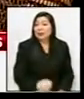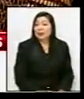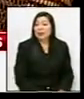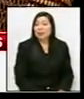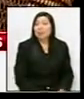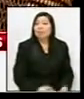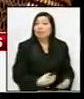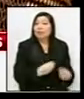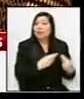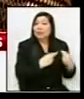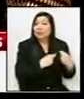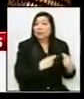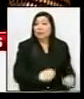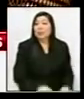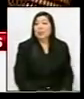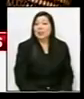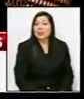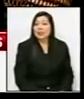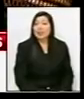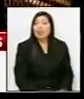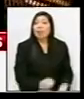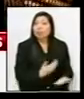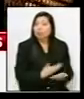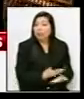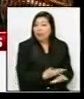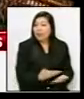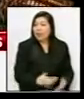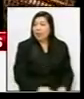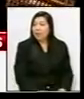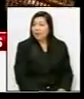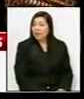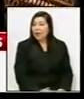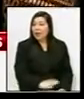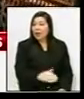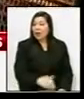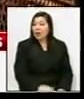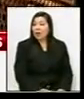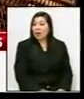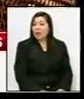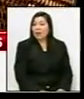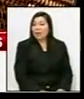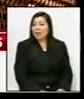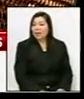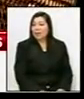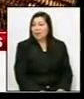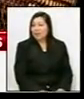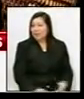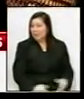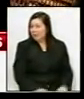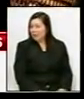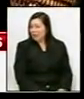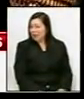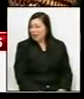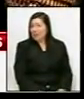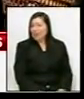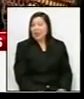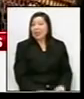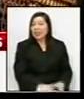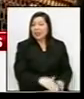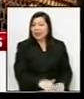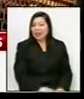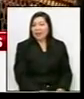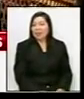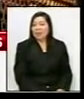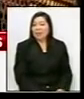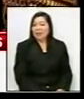la responsabilidad es, él ha distribuido las conclusiones de ese informe en dos ámbitos. Todo lo referido al